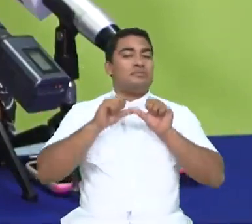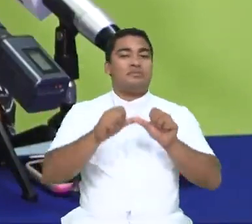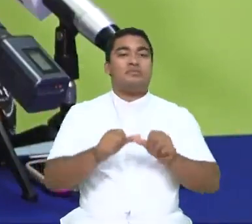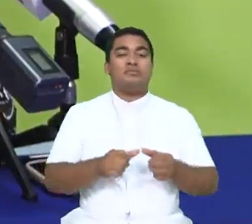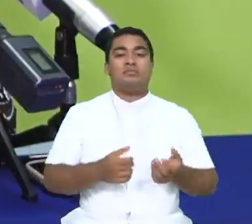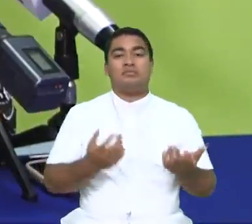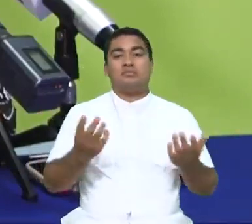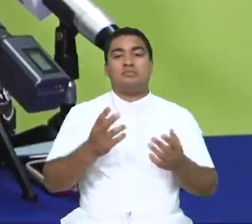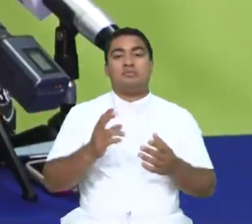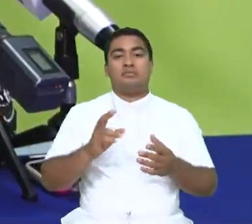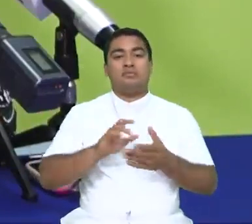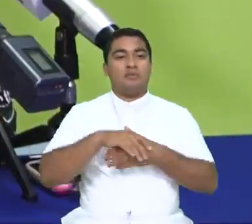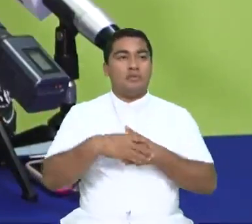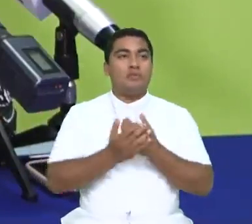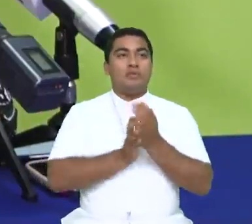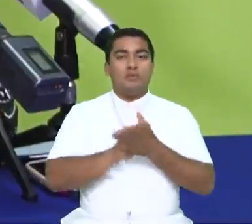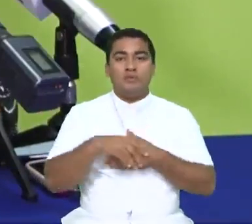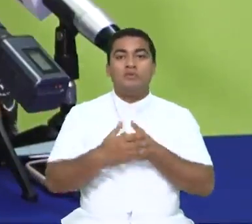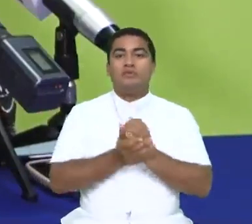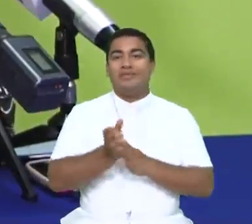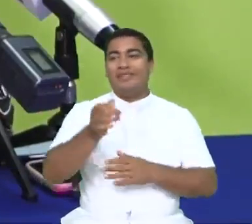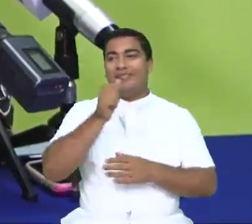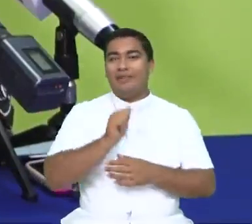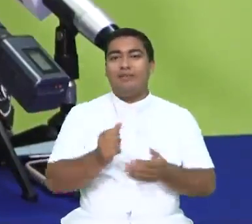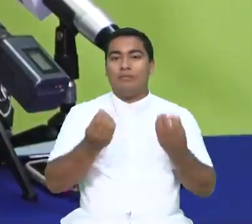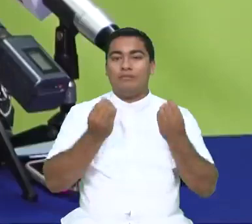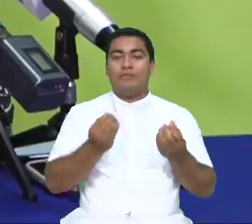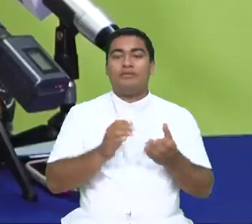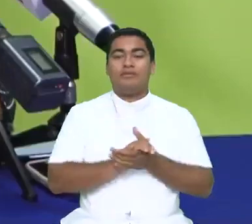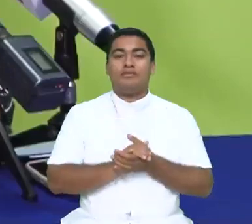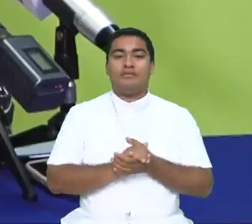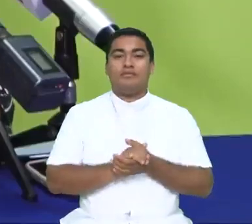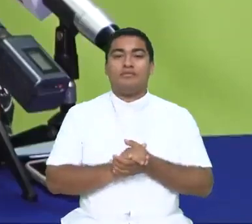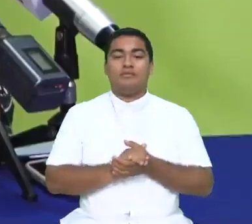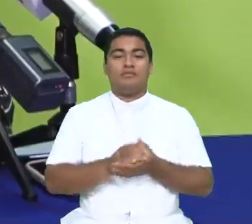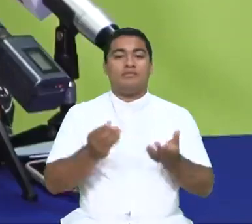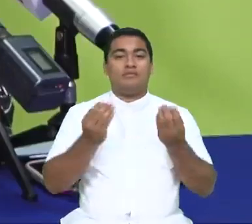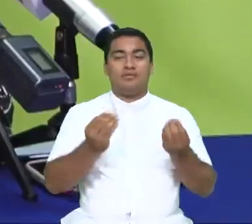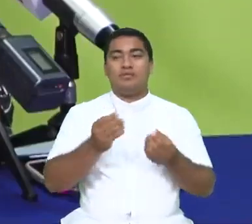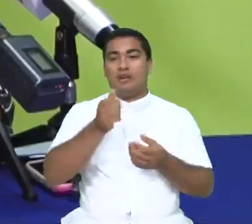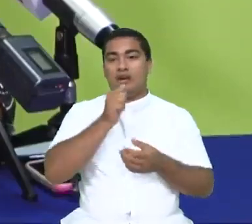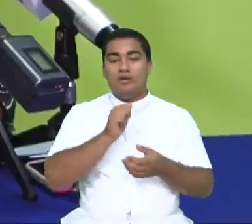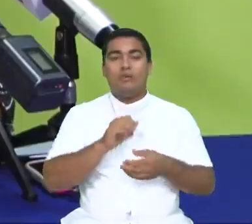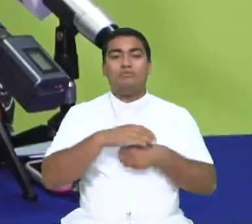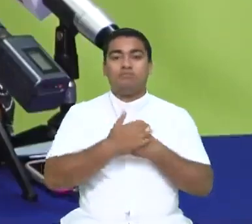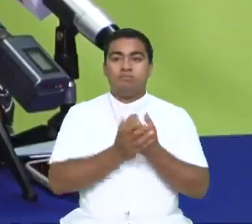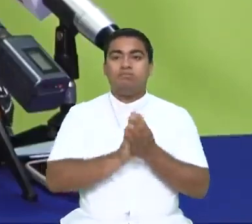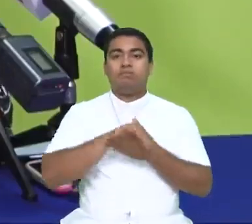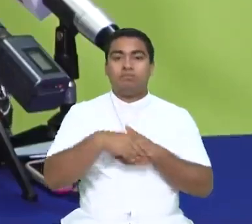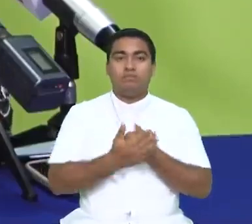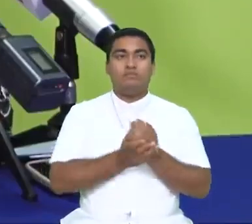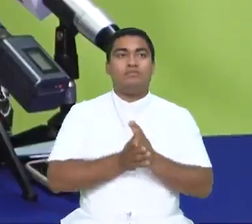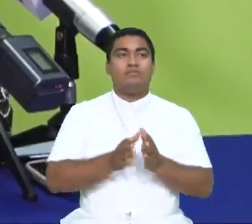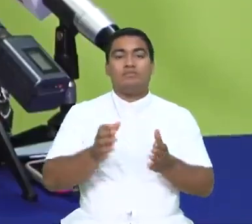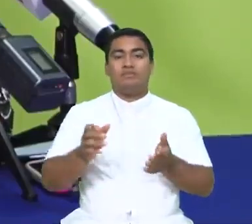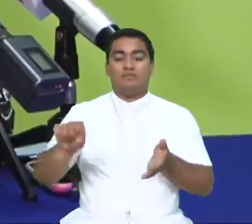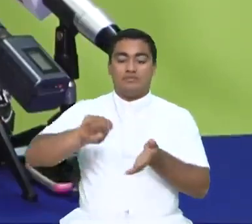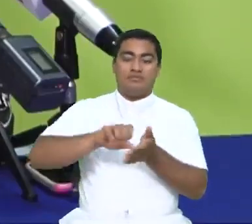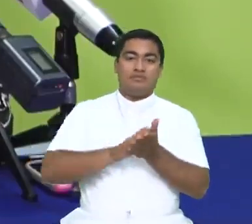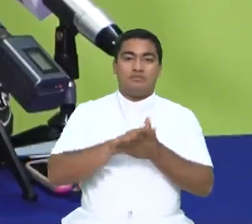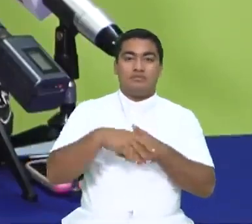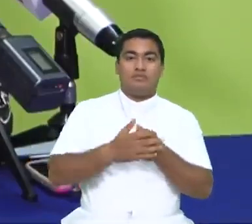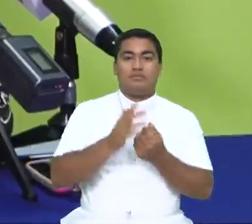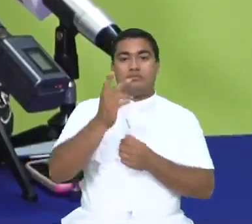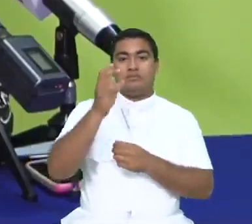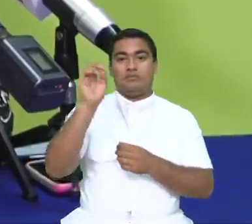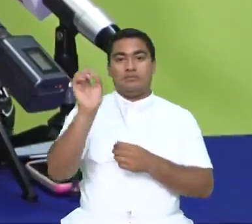durante 20 segundos con abundante agua y jabón, o ausencia de agua y jabón, pues pueden utilizar alcohol gel al 80%